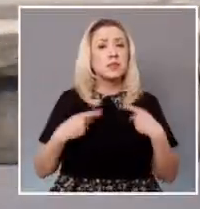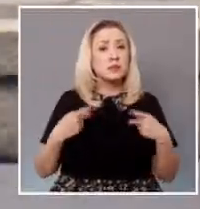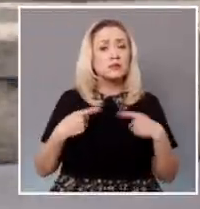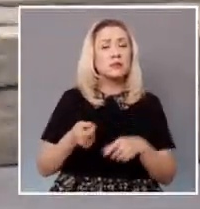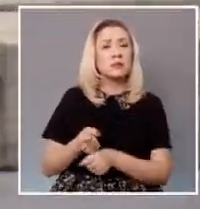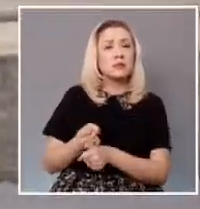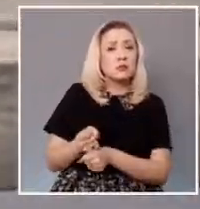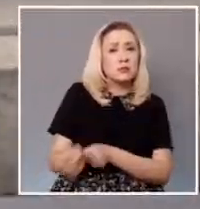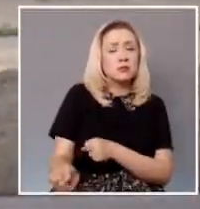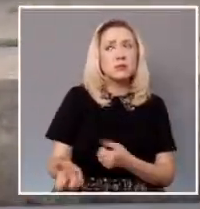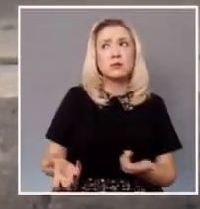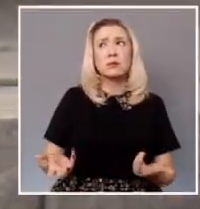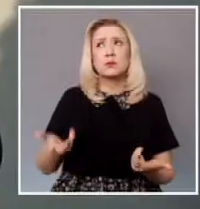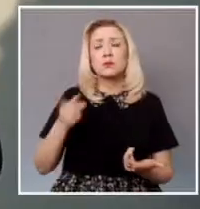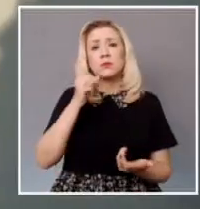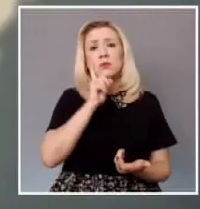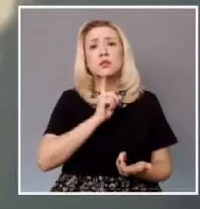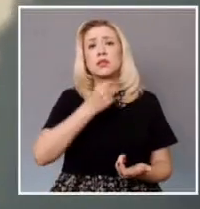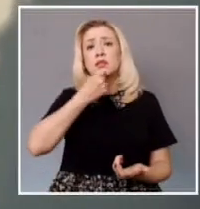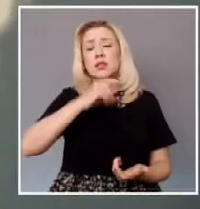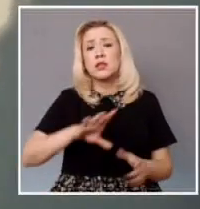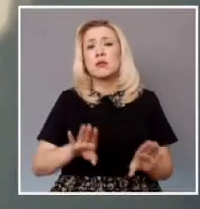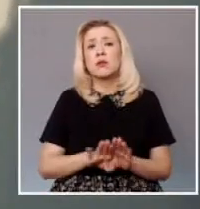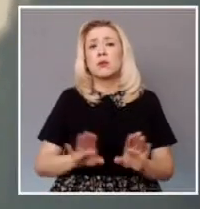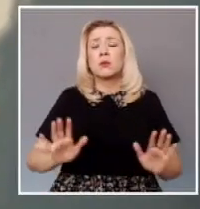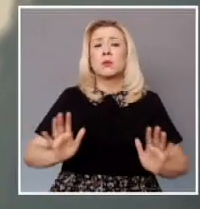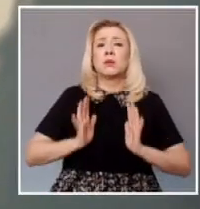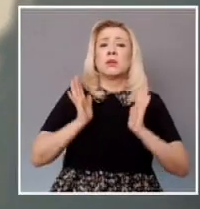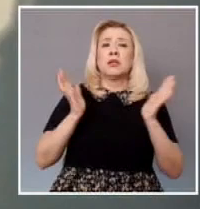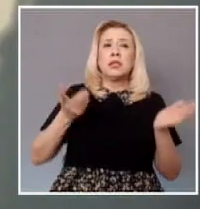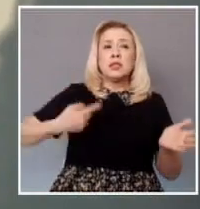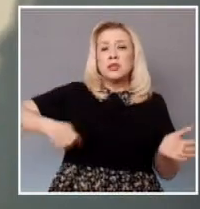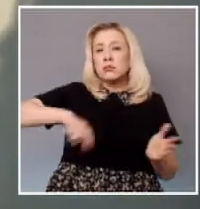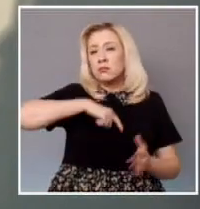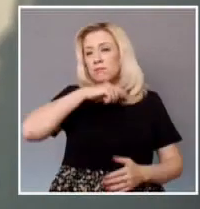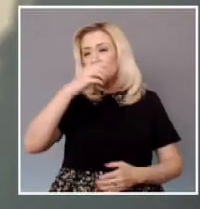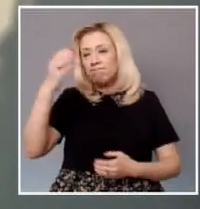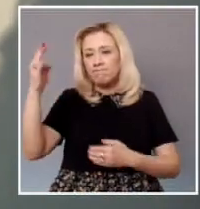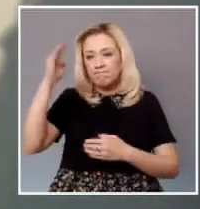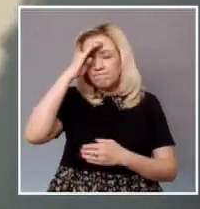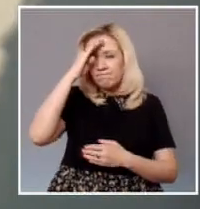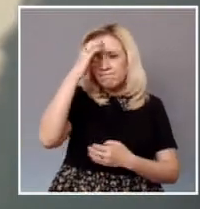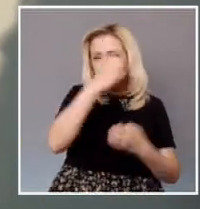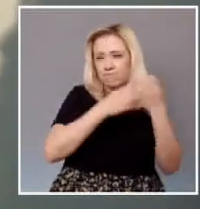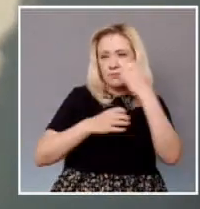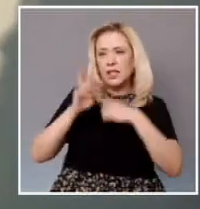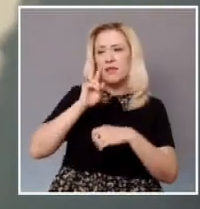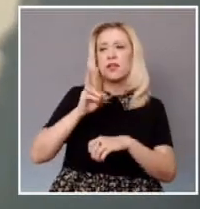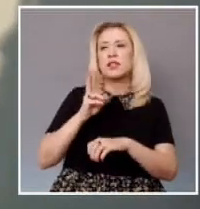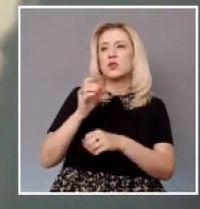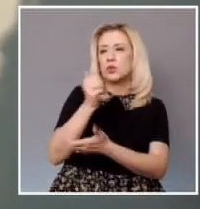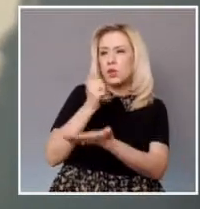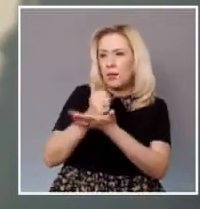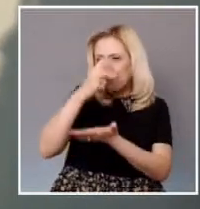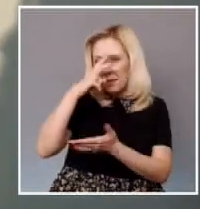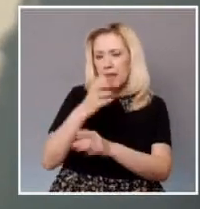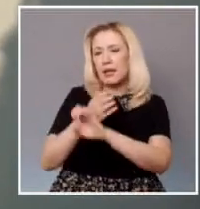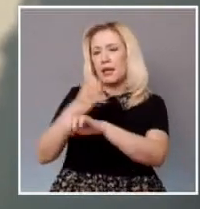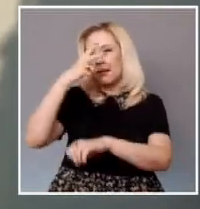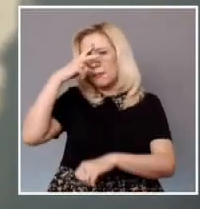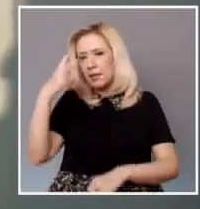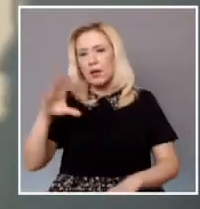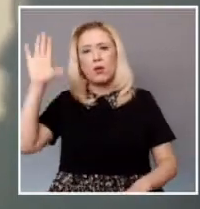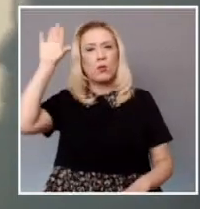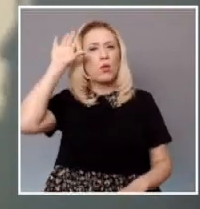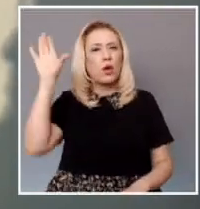en las mujeres y las niñas. Si nosotros analizábamos solamente Ciudad de México, Estado de México, Morelos, Puebla, Tlaxcala, en